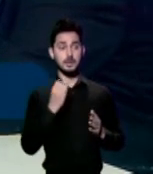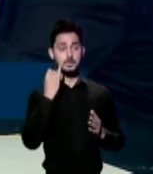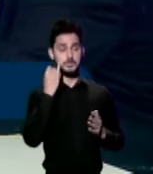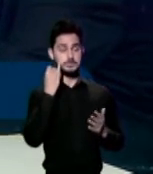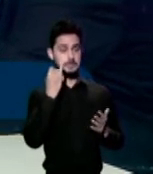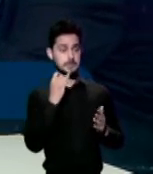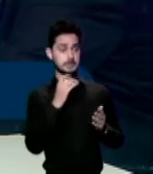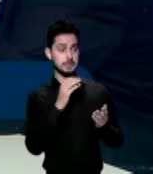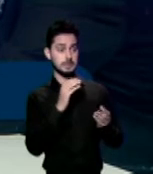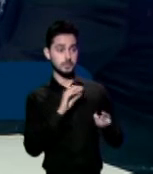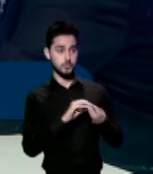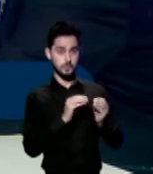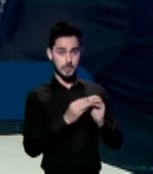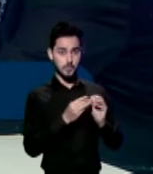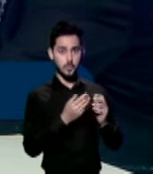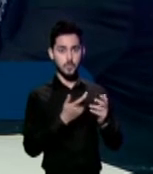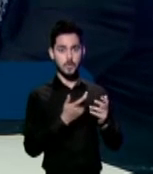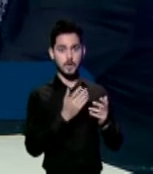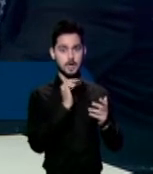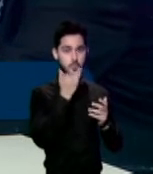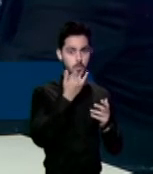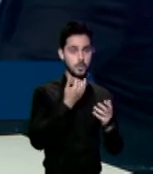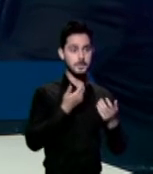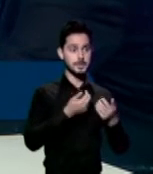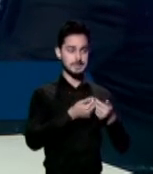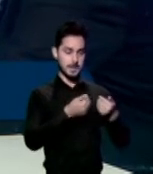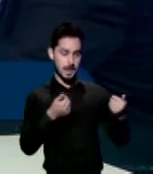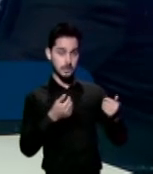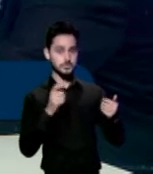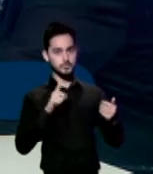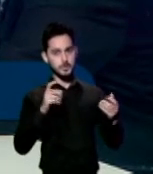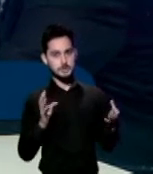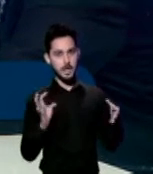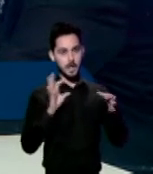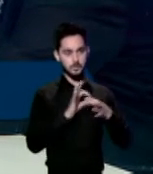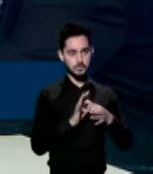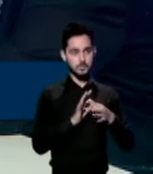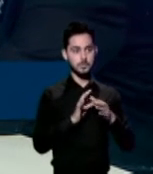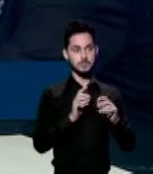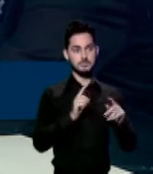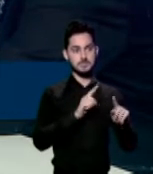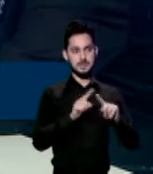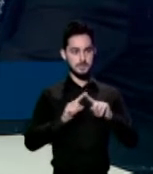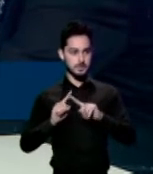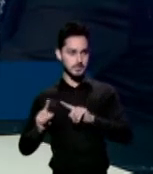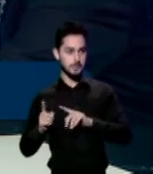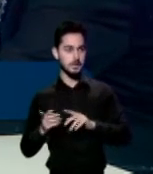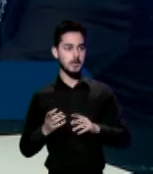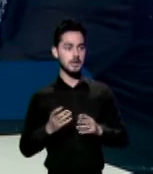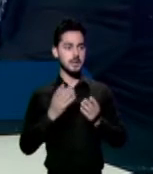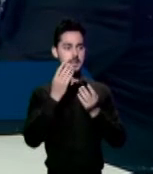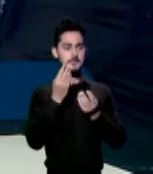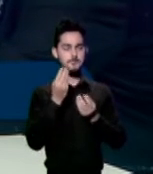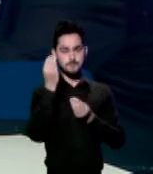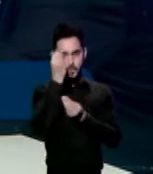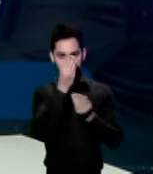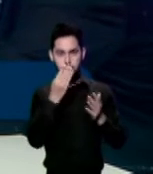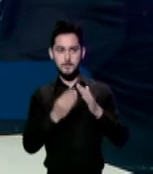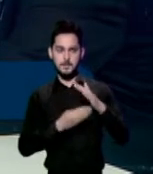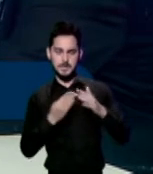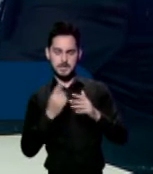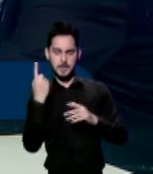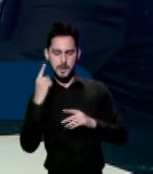era un contribuyente individual. Los casados que tienen capitulaciones tienen una regla también. La información básica para los